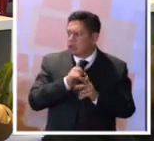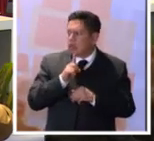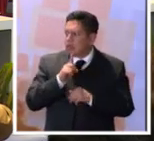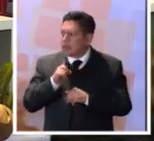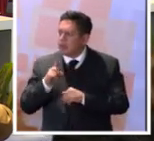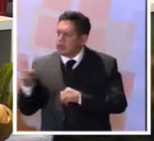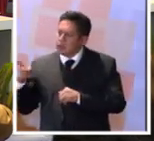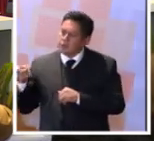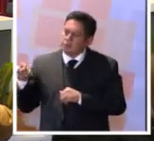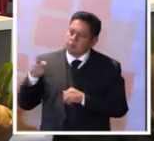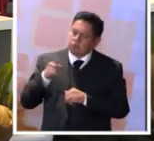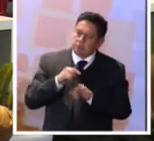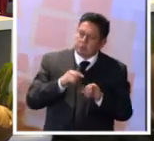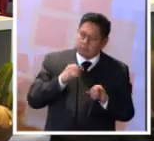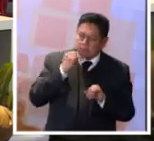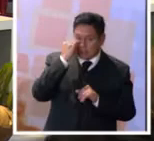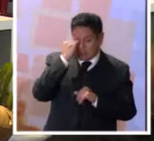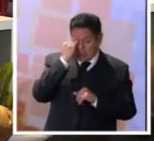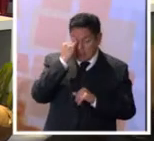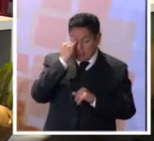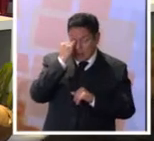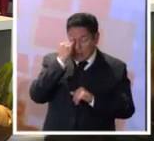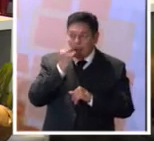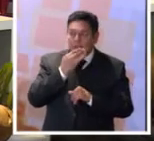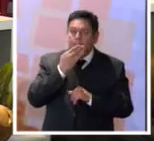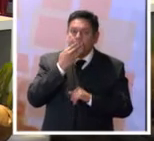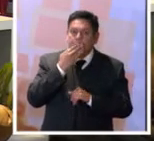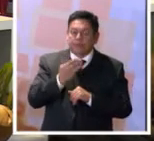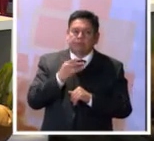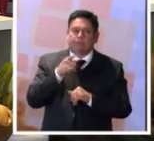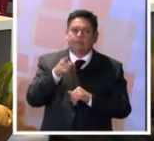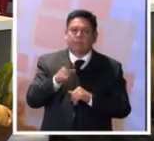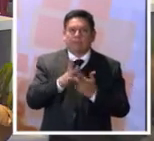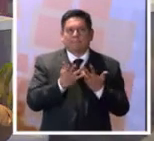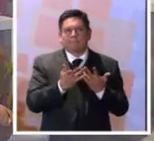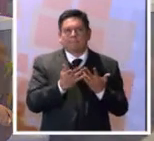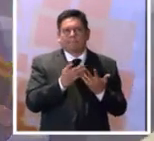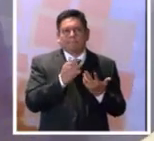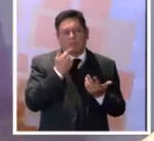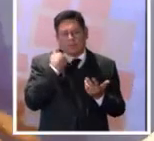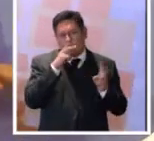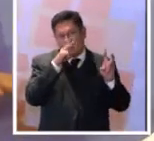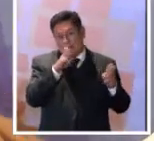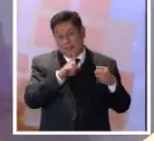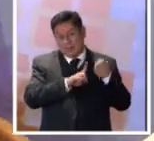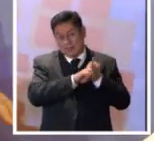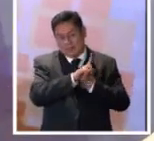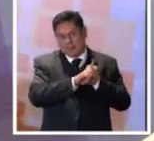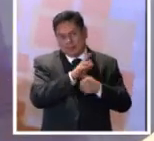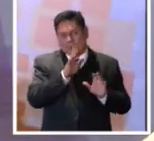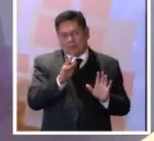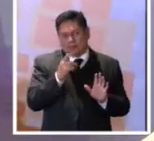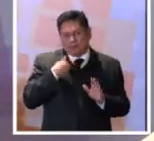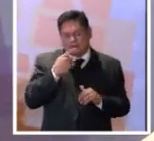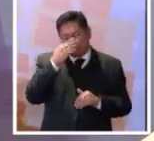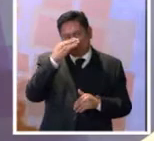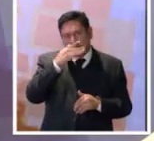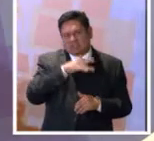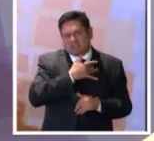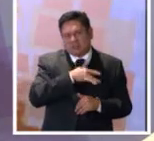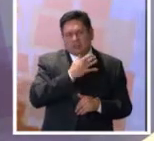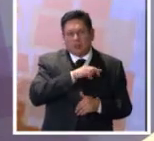favor. Muchas gracias. En el tema de desafíos, me parece que tratándose de sistemas normativos internos, también